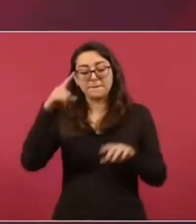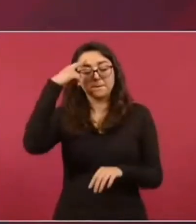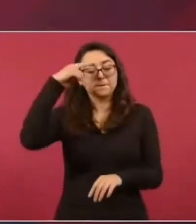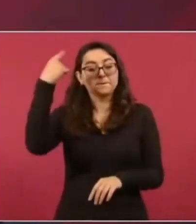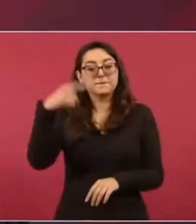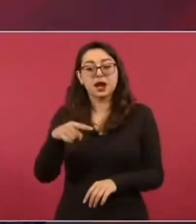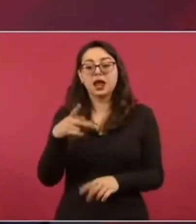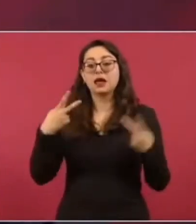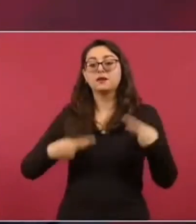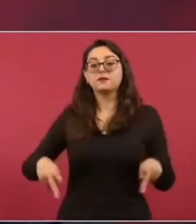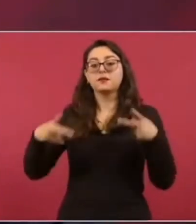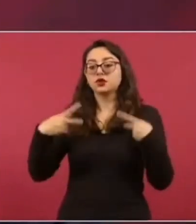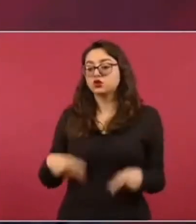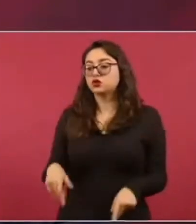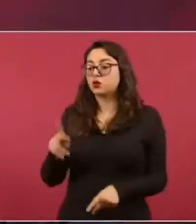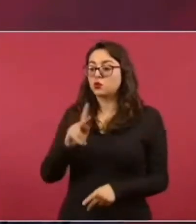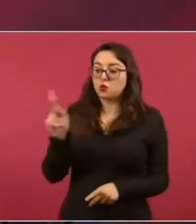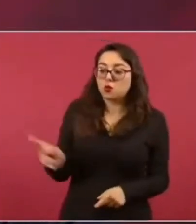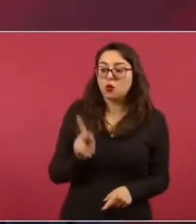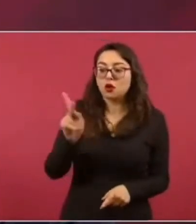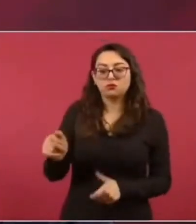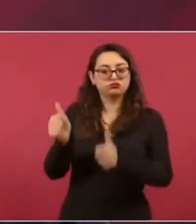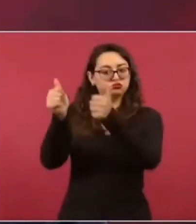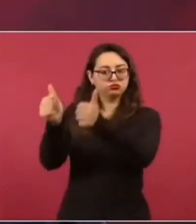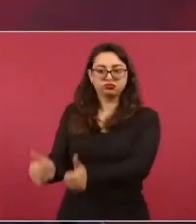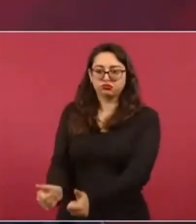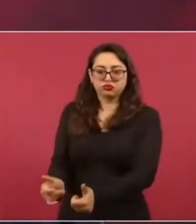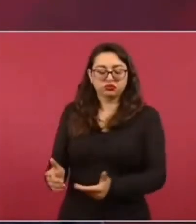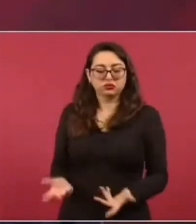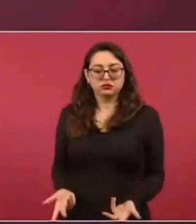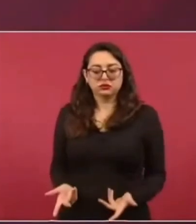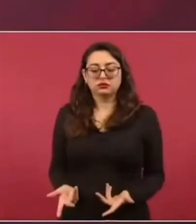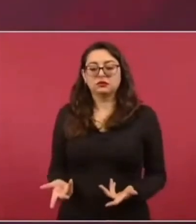para venir a la Ciudad de México, al Estado de México.